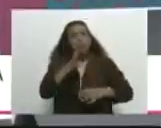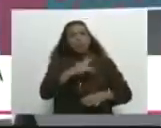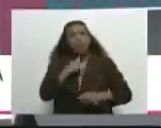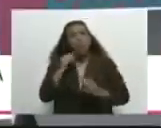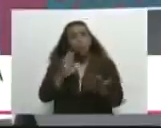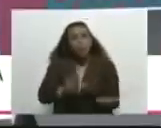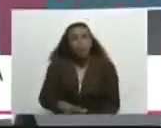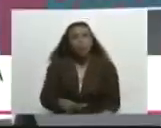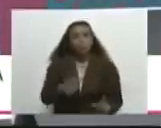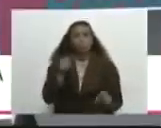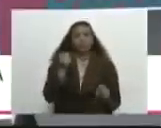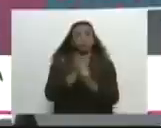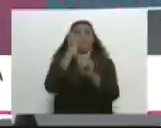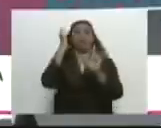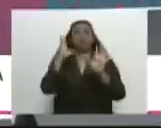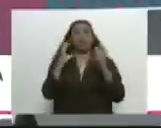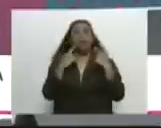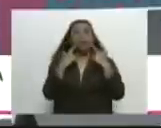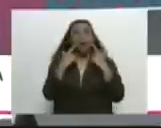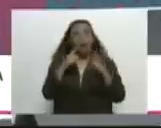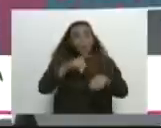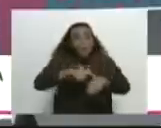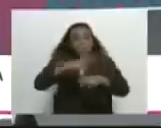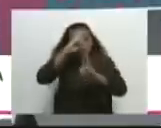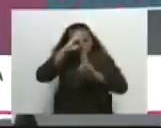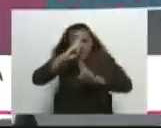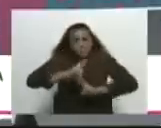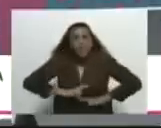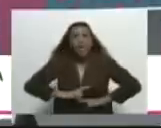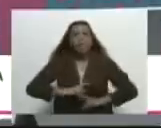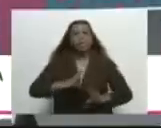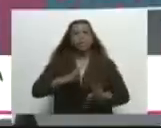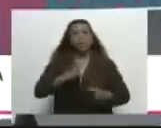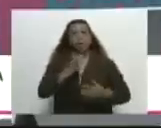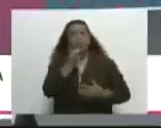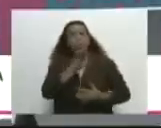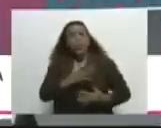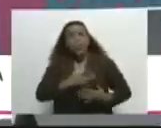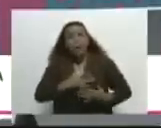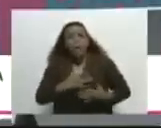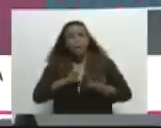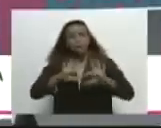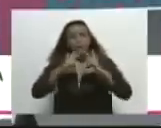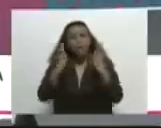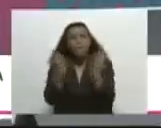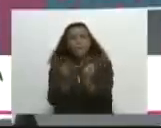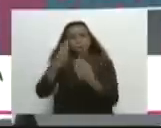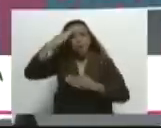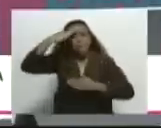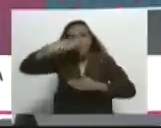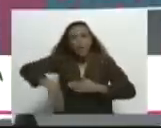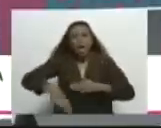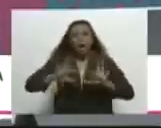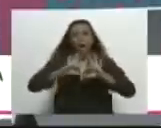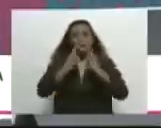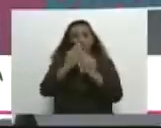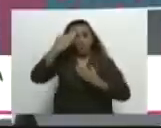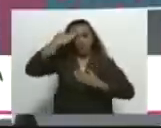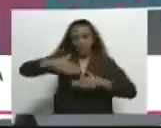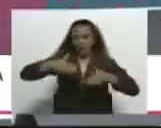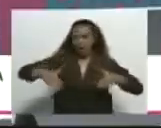Sucede un accidente como ese. Respeto a la familia militar, a la Fuerza